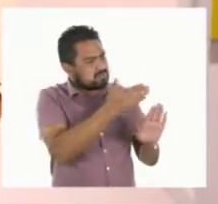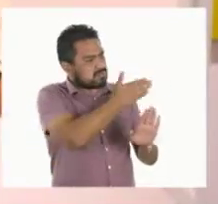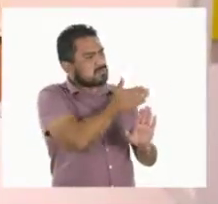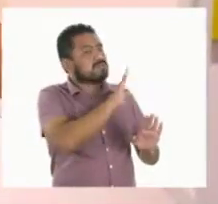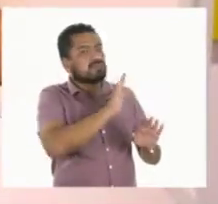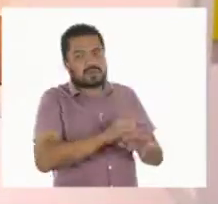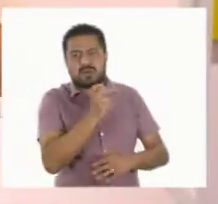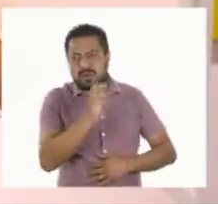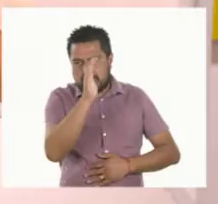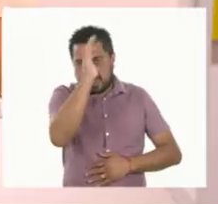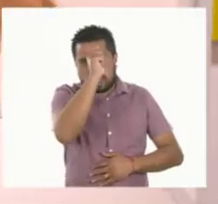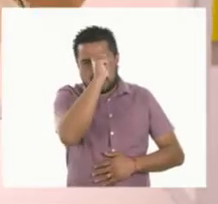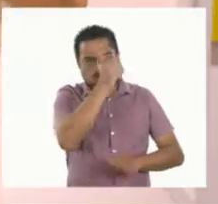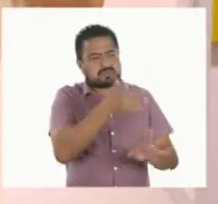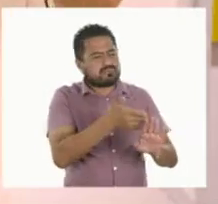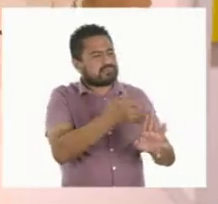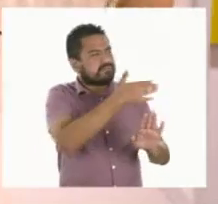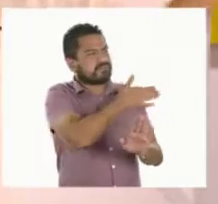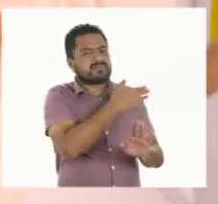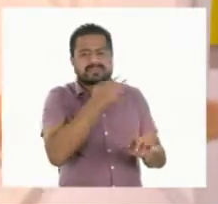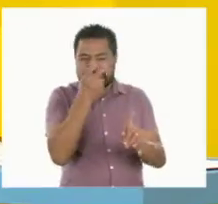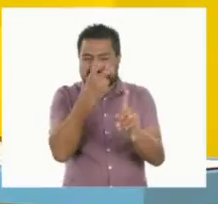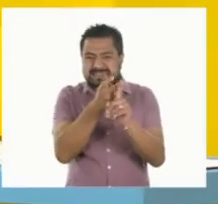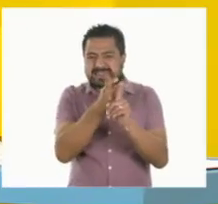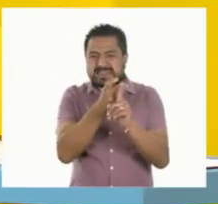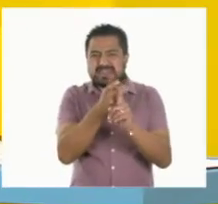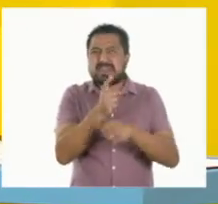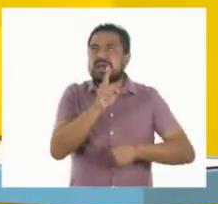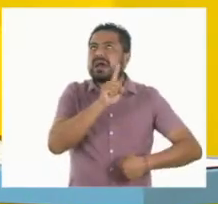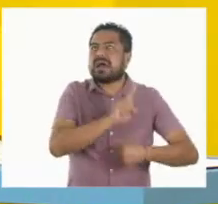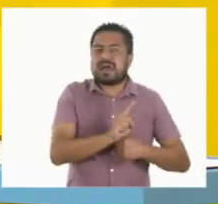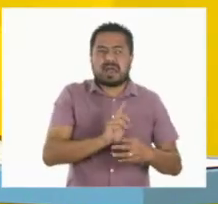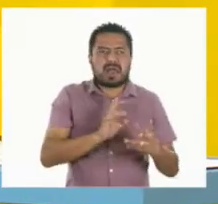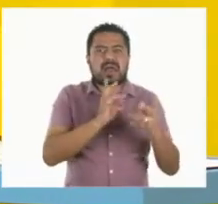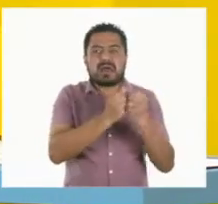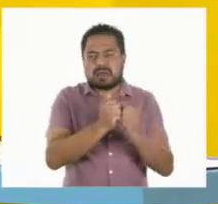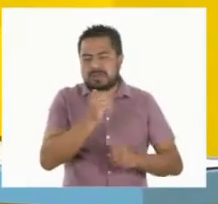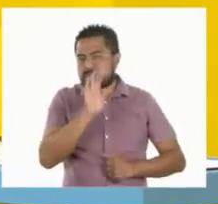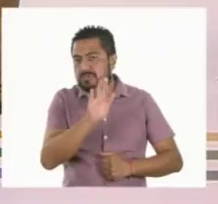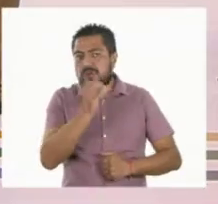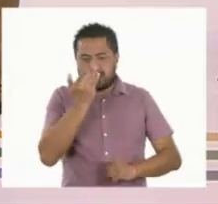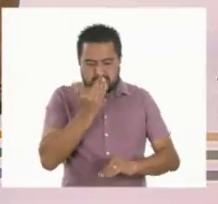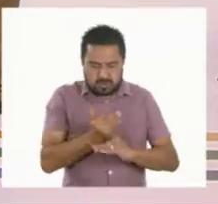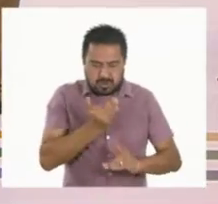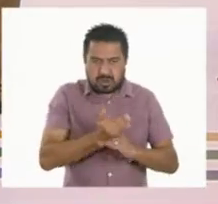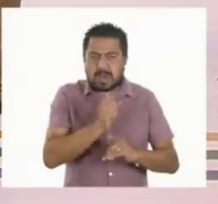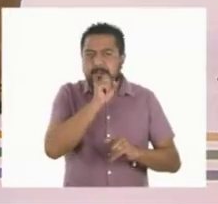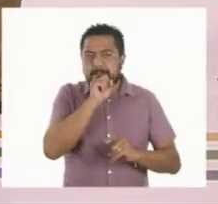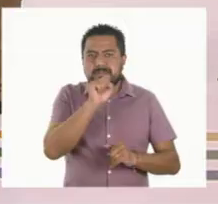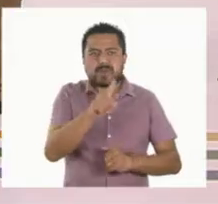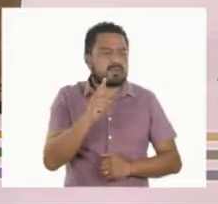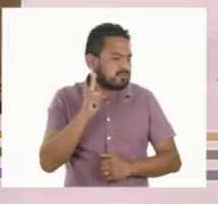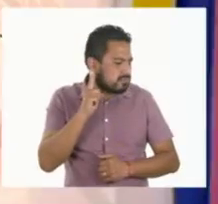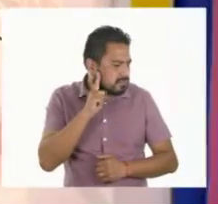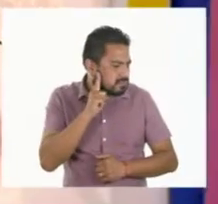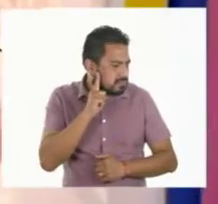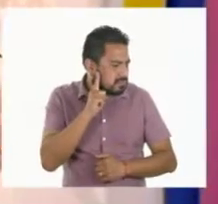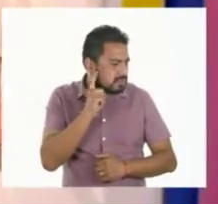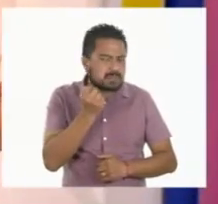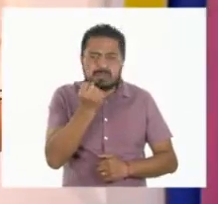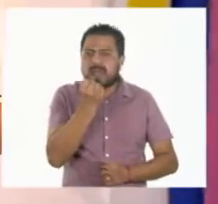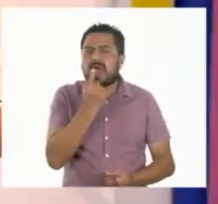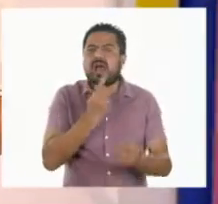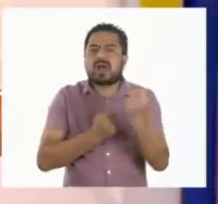vamos a recordar viejos tiempos, de ese viaje en el tiempo que hicimos. Perfecto. El día de hoy también vamos a escuchar algunas